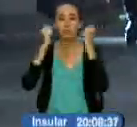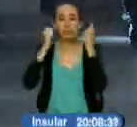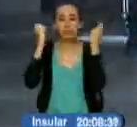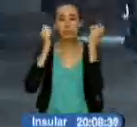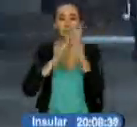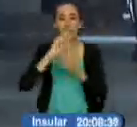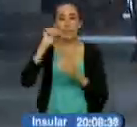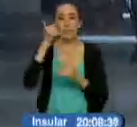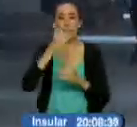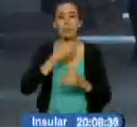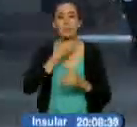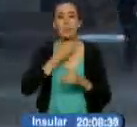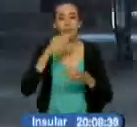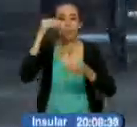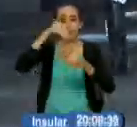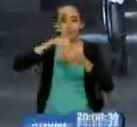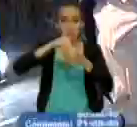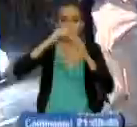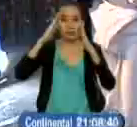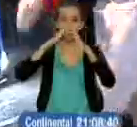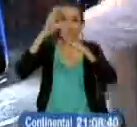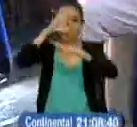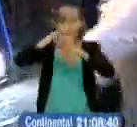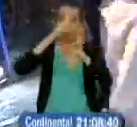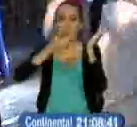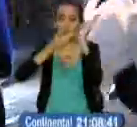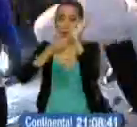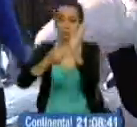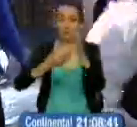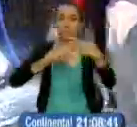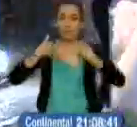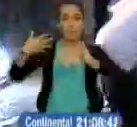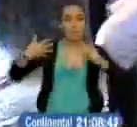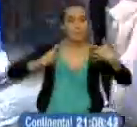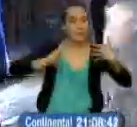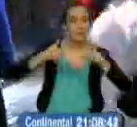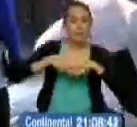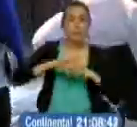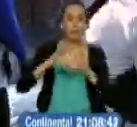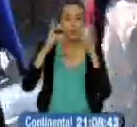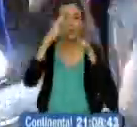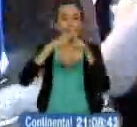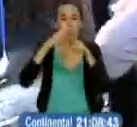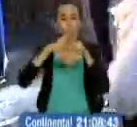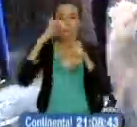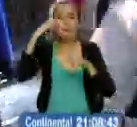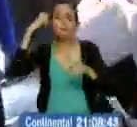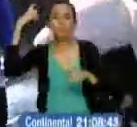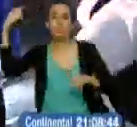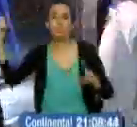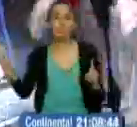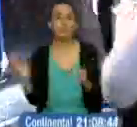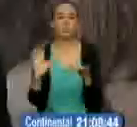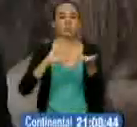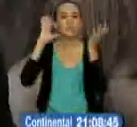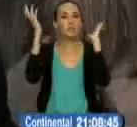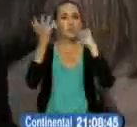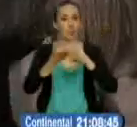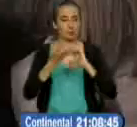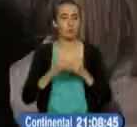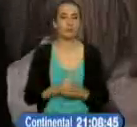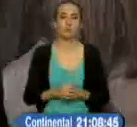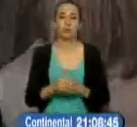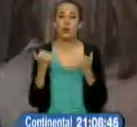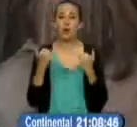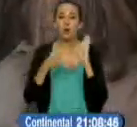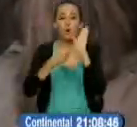Al interior del Palacio de Gobierno se presentó la obra denominada Sueños de la Revolución, cuyo objetivo es mostrar a los asistentes